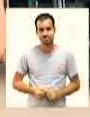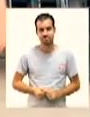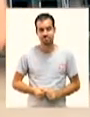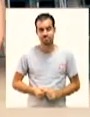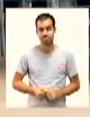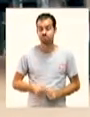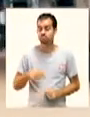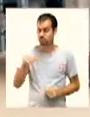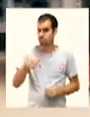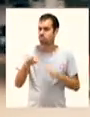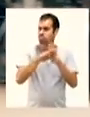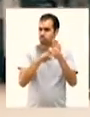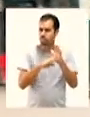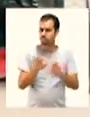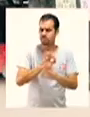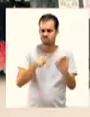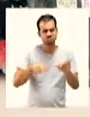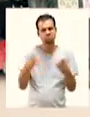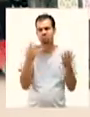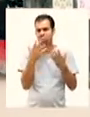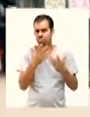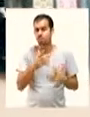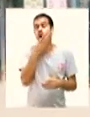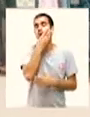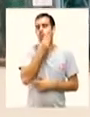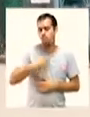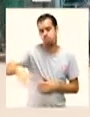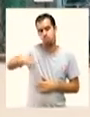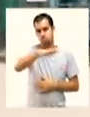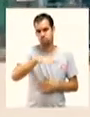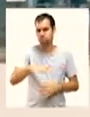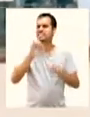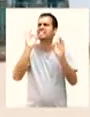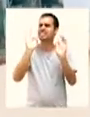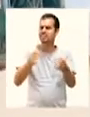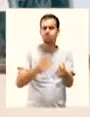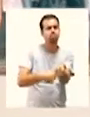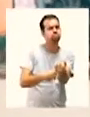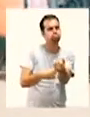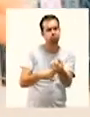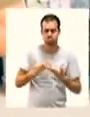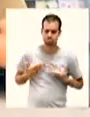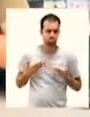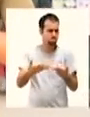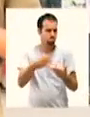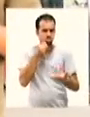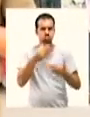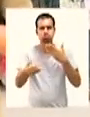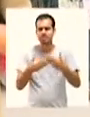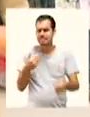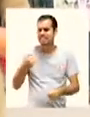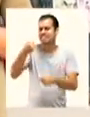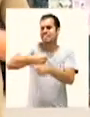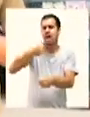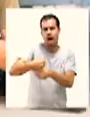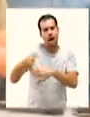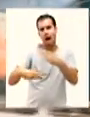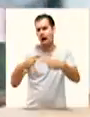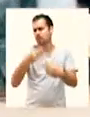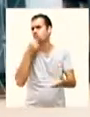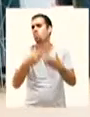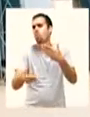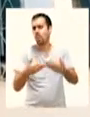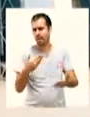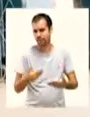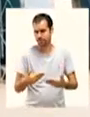de un espacio para nuestra juventud siempre capaz de asumir cualquier reto. No solo asumirlo, sino solucionarlo y llevarlo a vías de